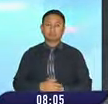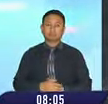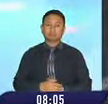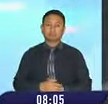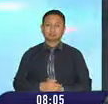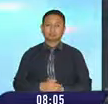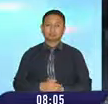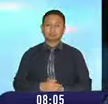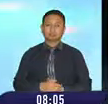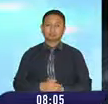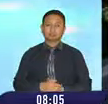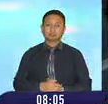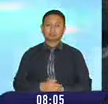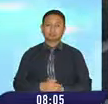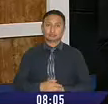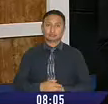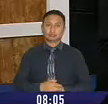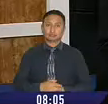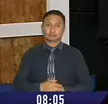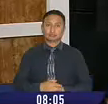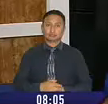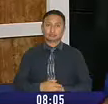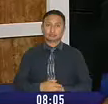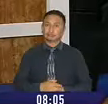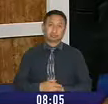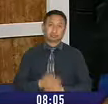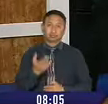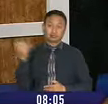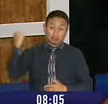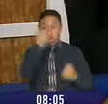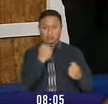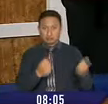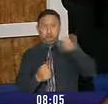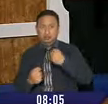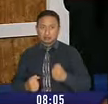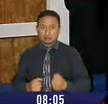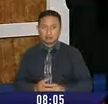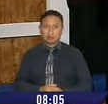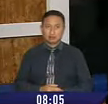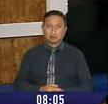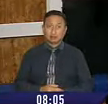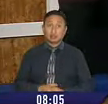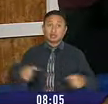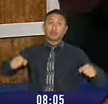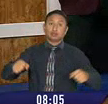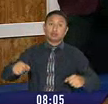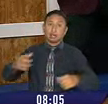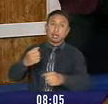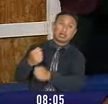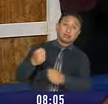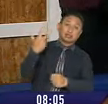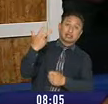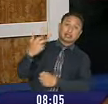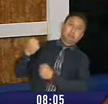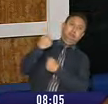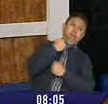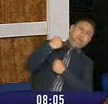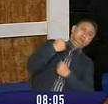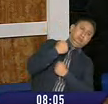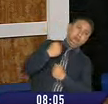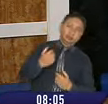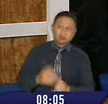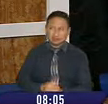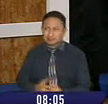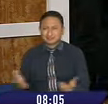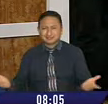Jaramillo. ¡Qué bárbaro eso! ¿No? ¡Increíble, oiga! Y al de la moto le retenían tres así, le daban... O sea,